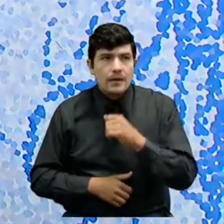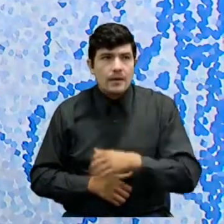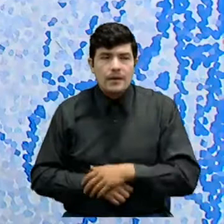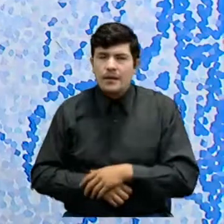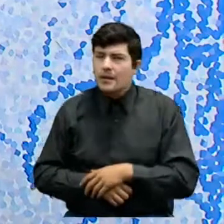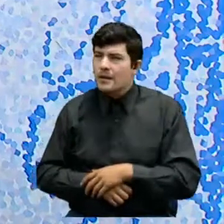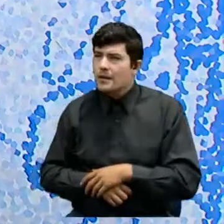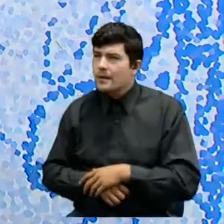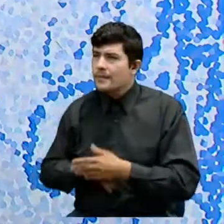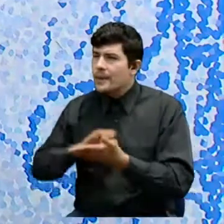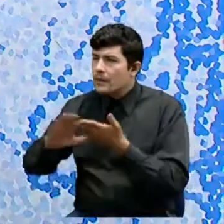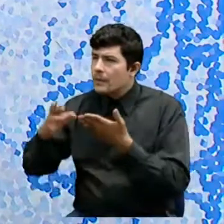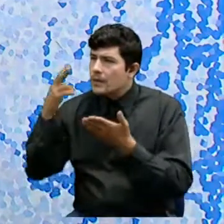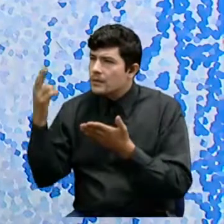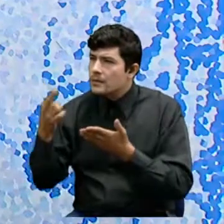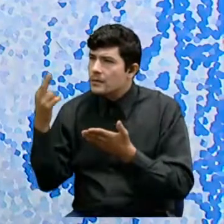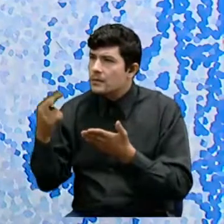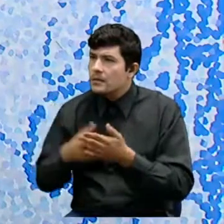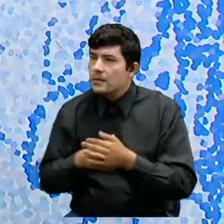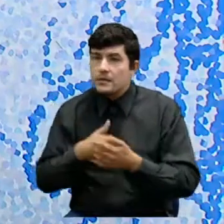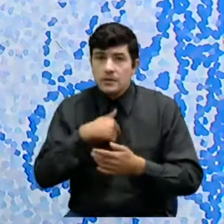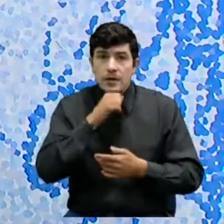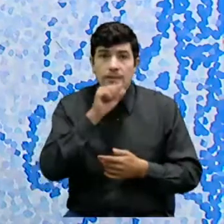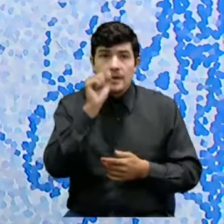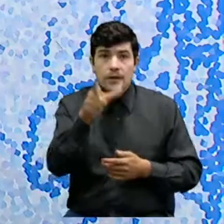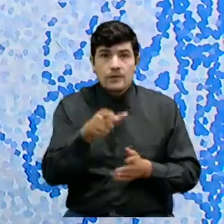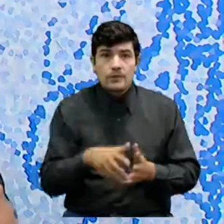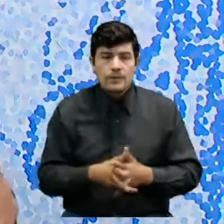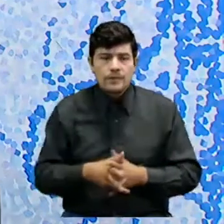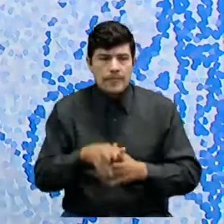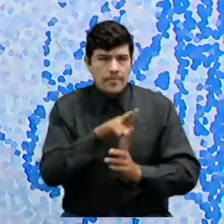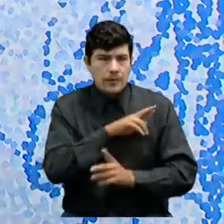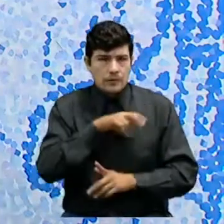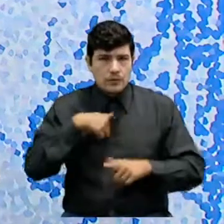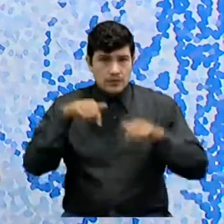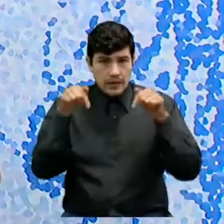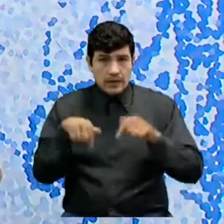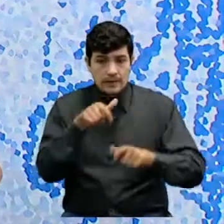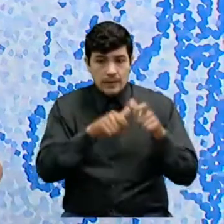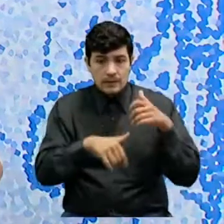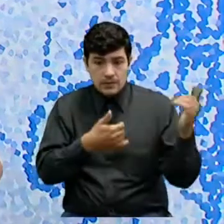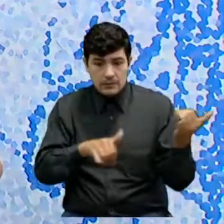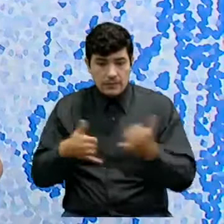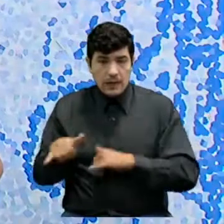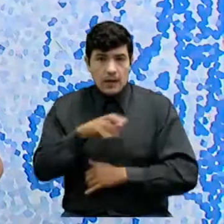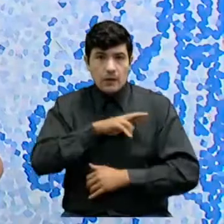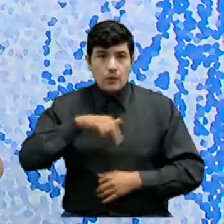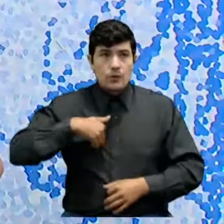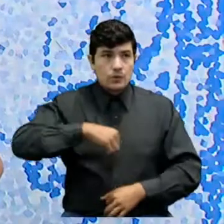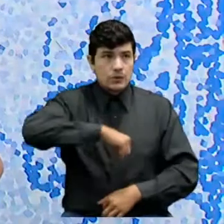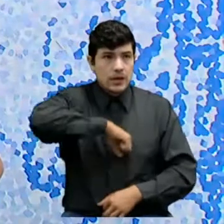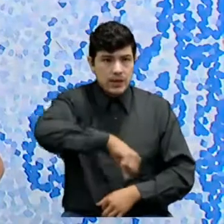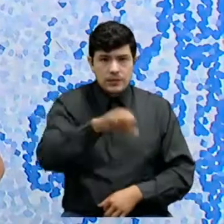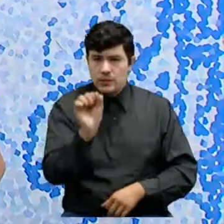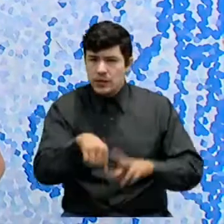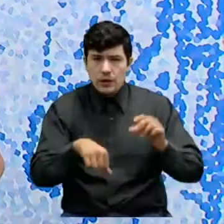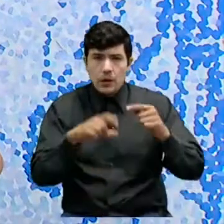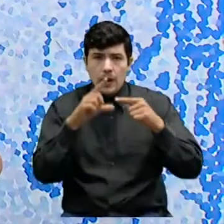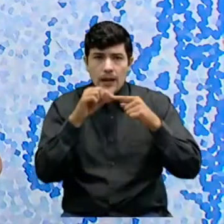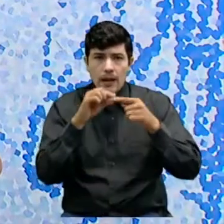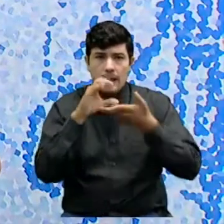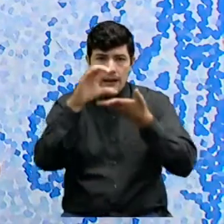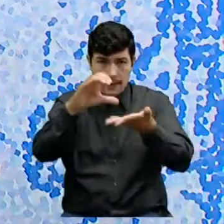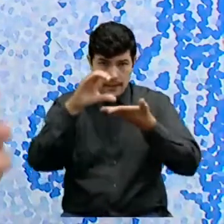Doña María. La pregunta es si nosotras las empleadas de servicio tenemos derecho a la prima.